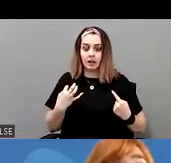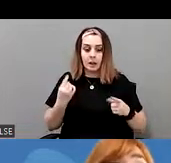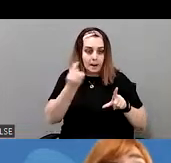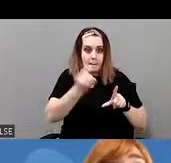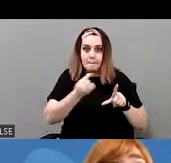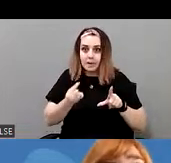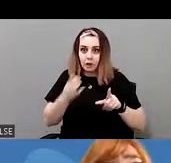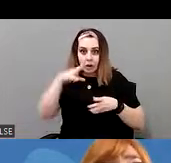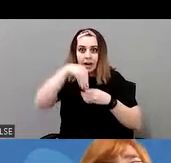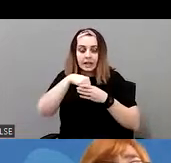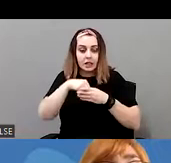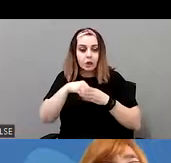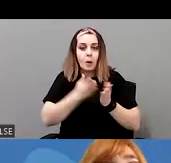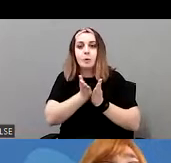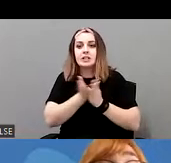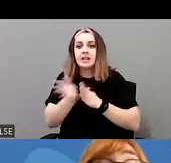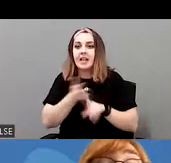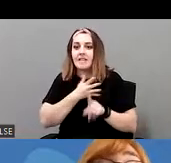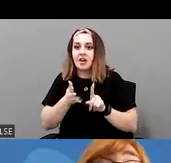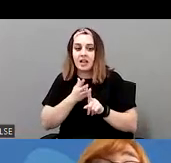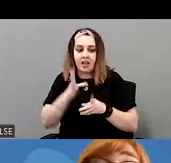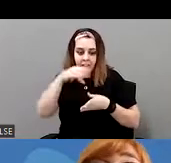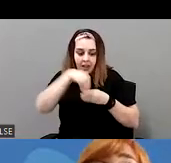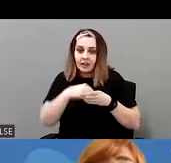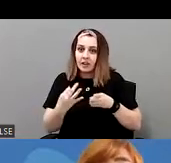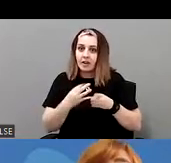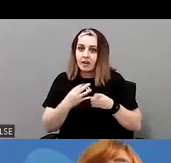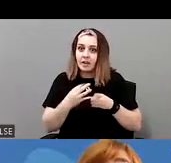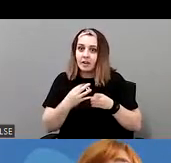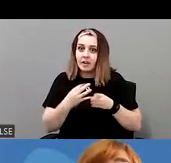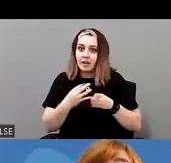pictogramas contemplaban todas las posibilidades de violencia, porque era prácticamente